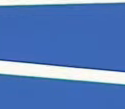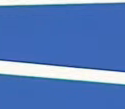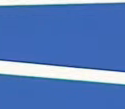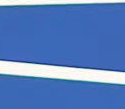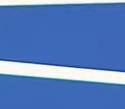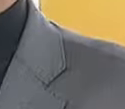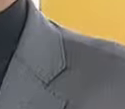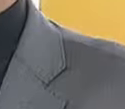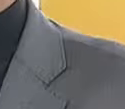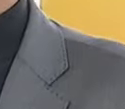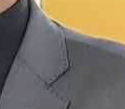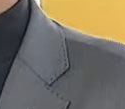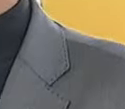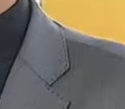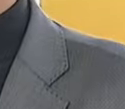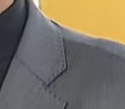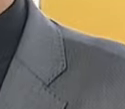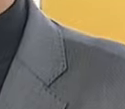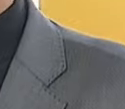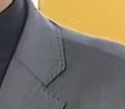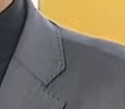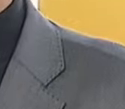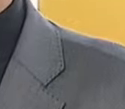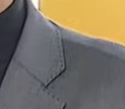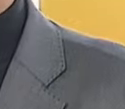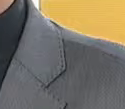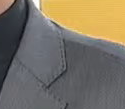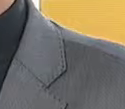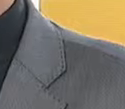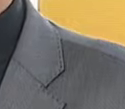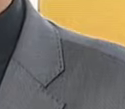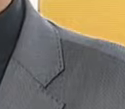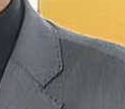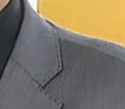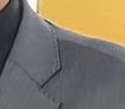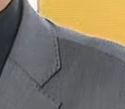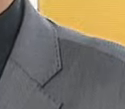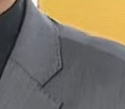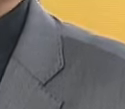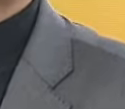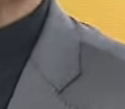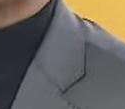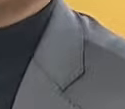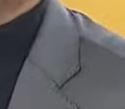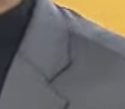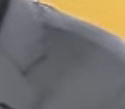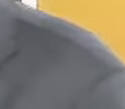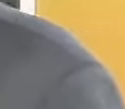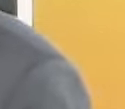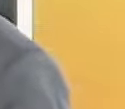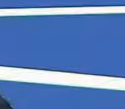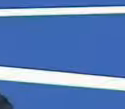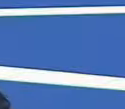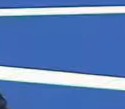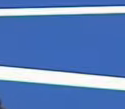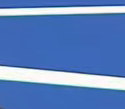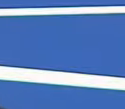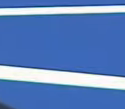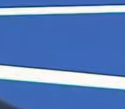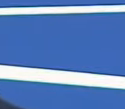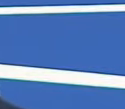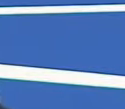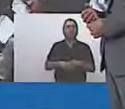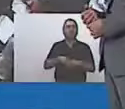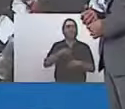no interesante ver cuáles son los argumentos no también que que ponen tenías el argumento de